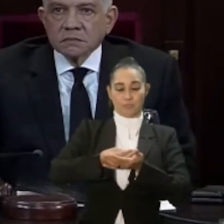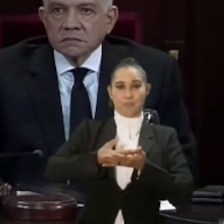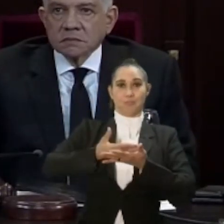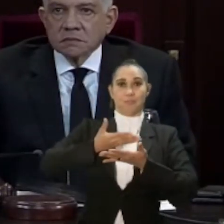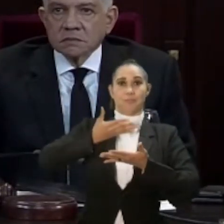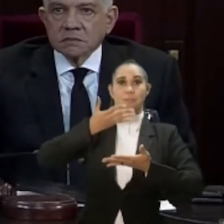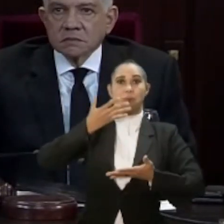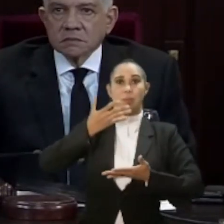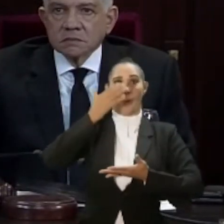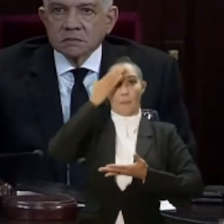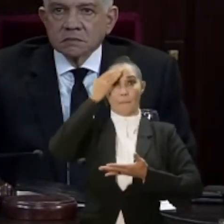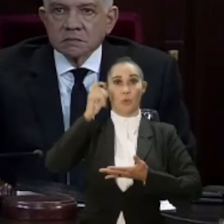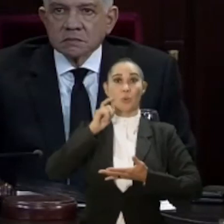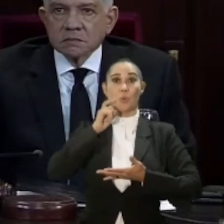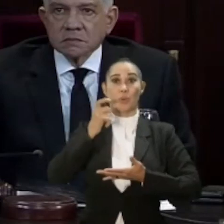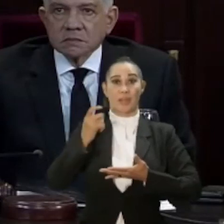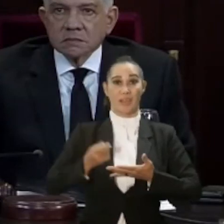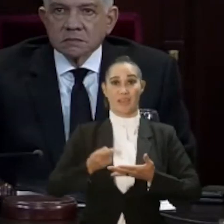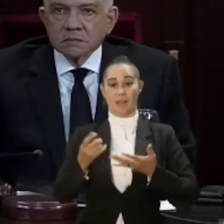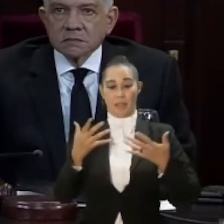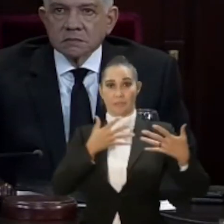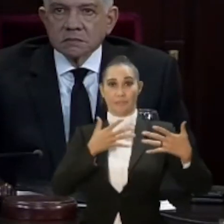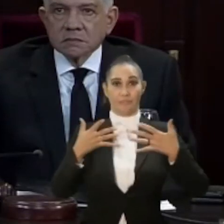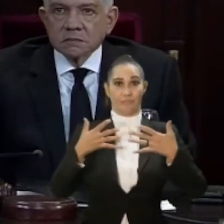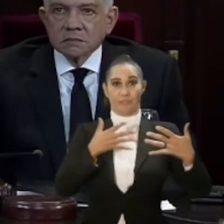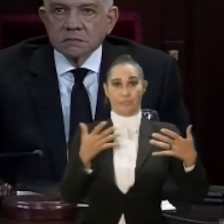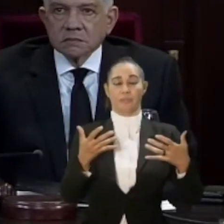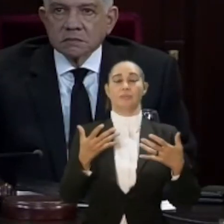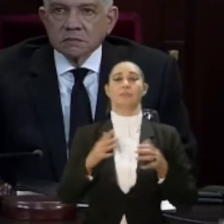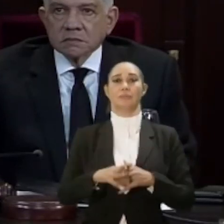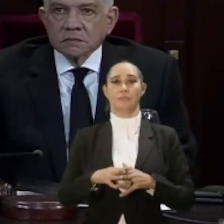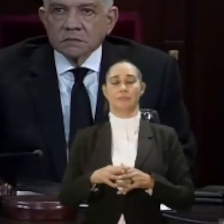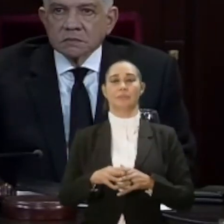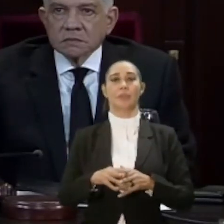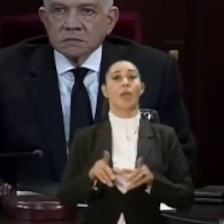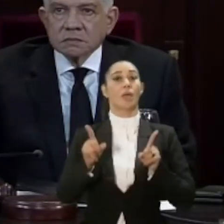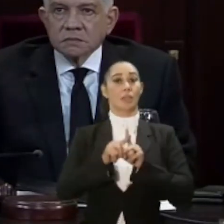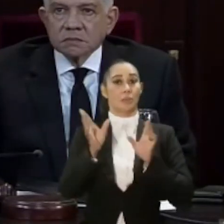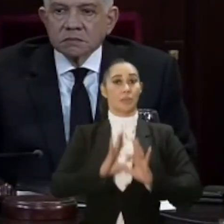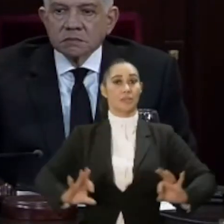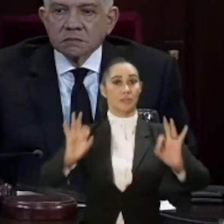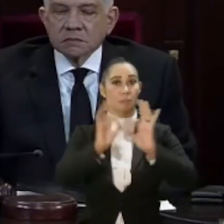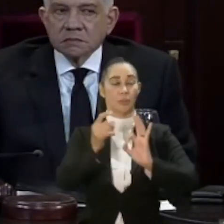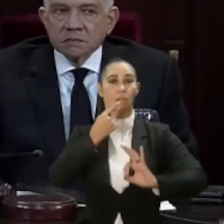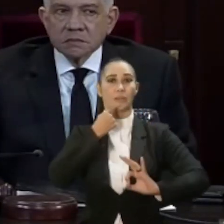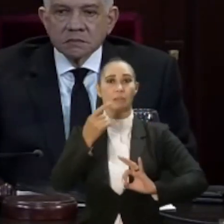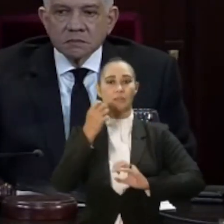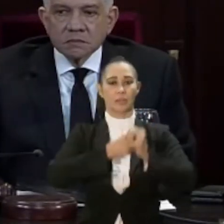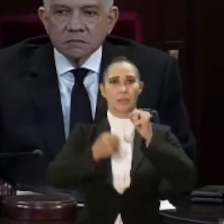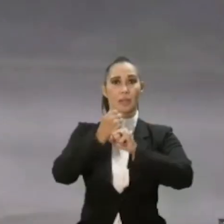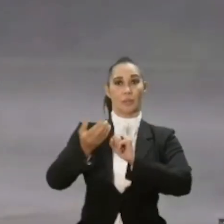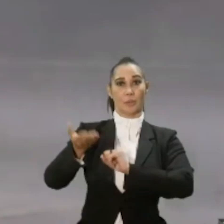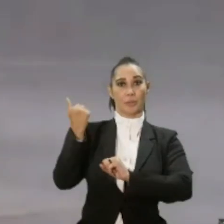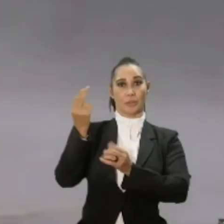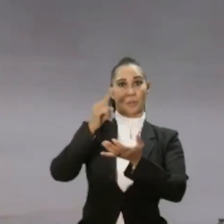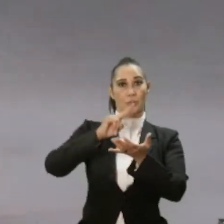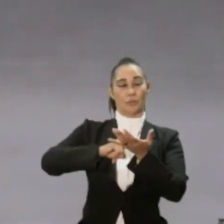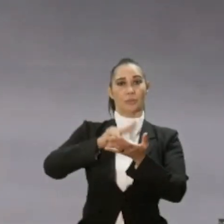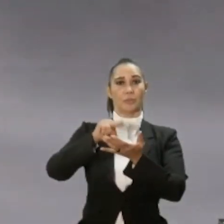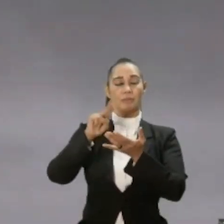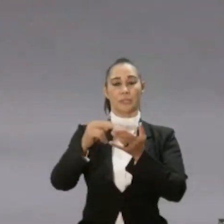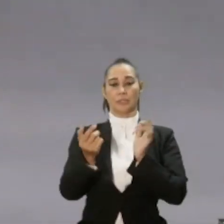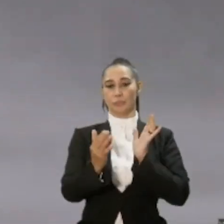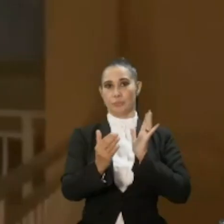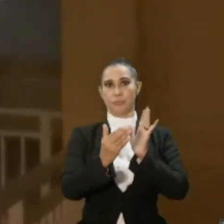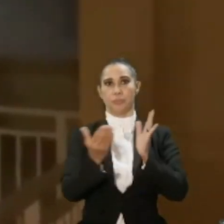por la invasión de Rusia a Ucrania. También cabe destacar aquí que durante el pasado año 2022 tuvimos que hacer frente